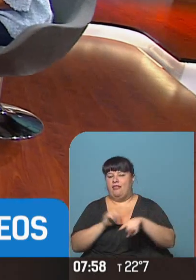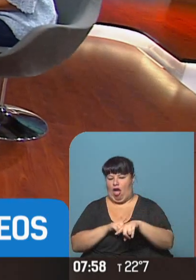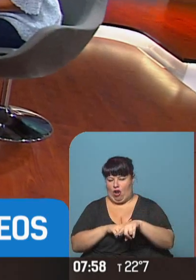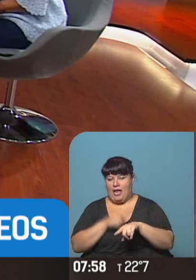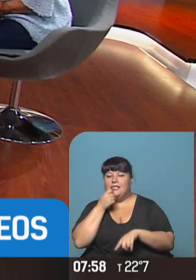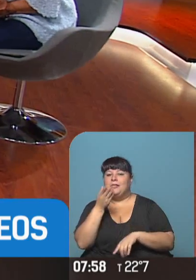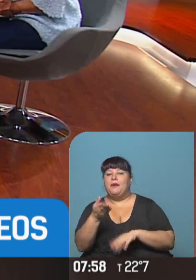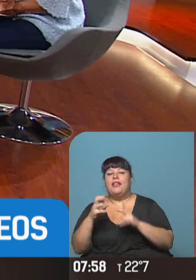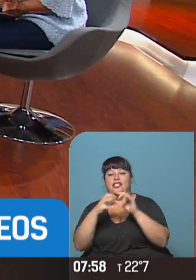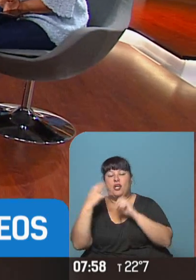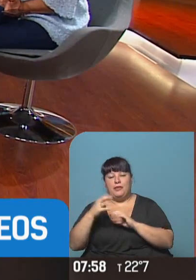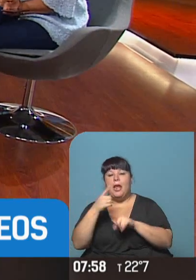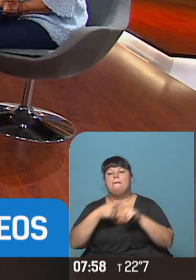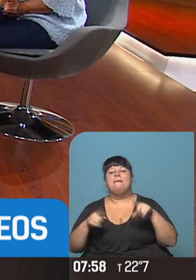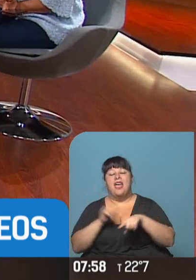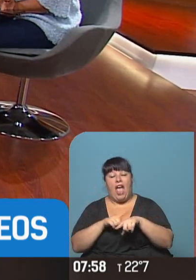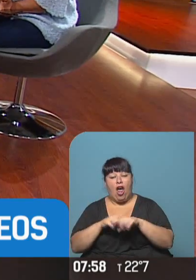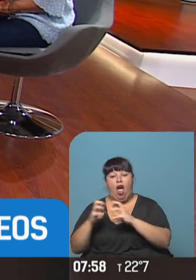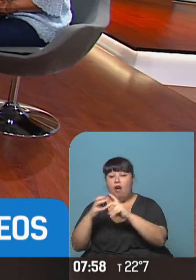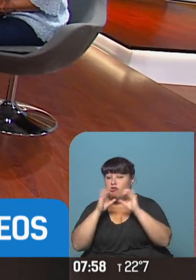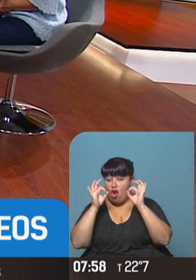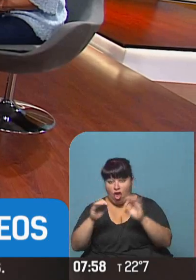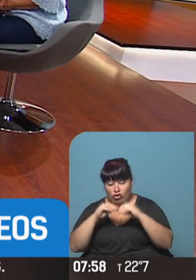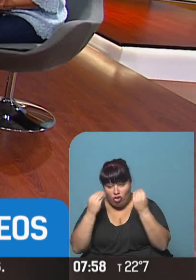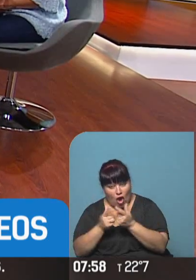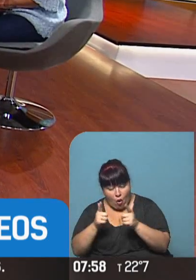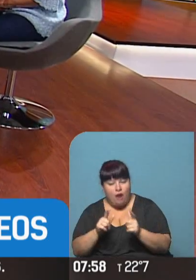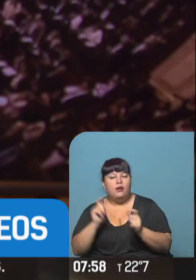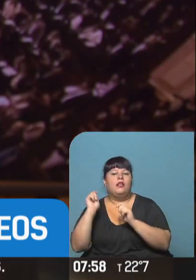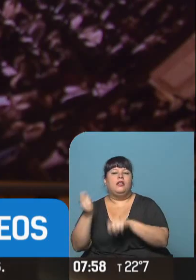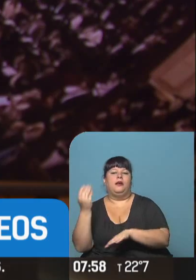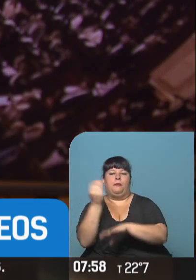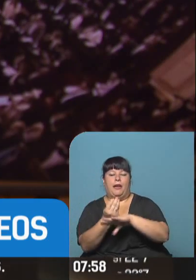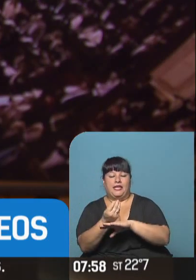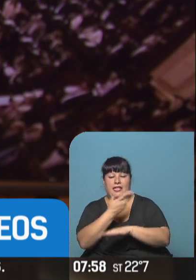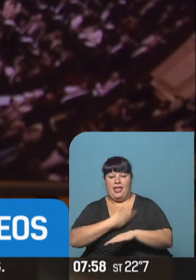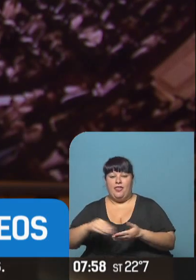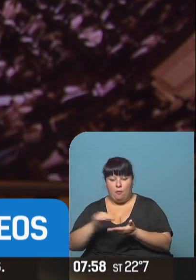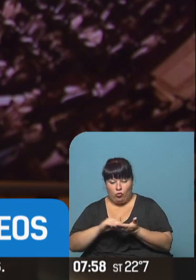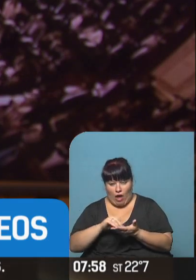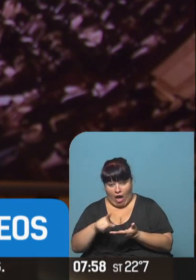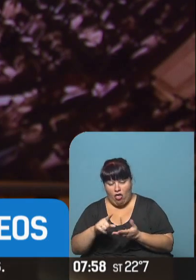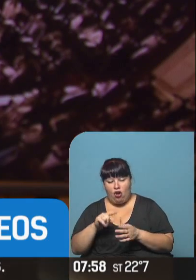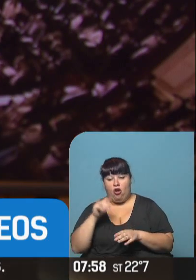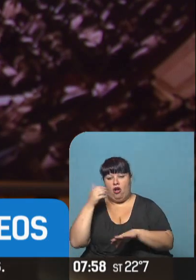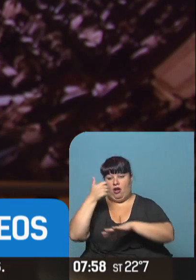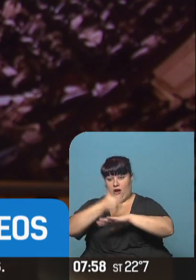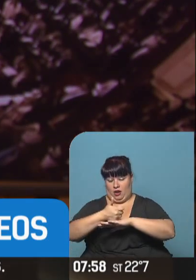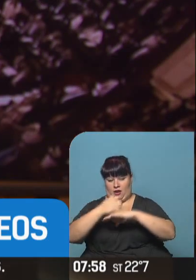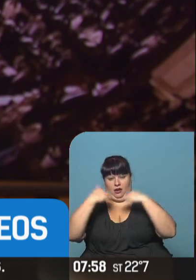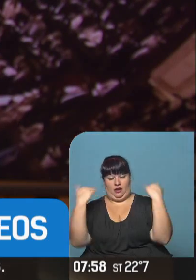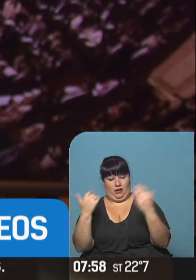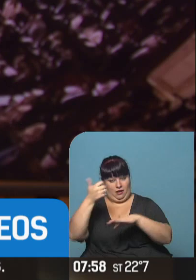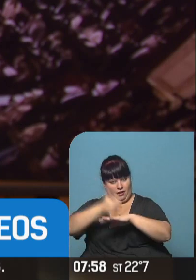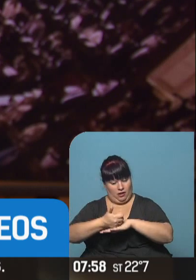un pedido de sesión especial, 30 minutos. Si no hay quórum en 30 minutos, ingresa el presidente de la Cámara de Diputados al